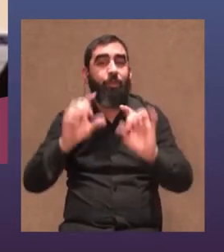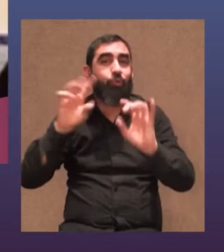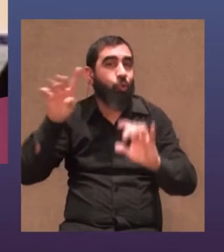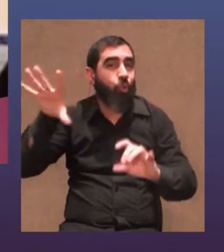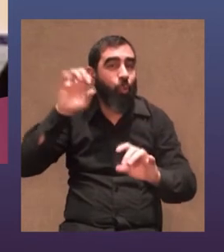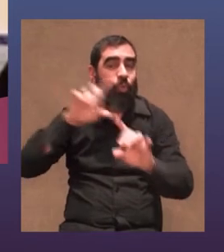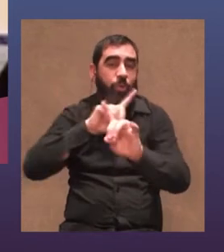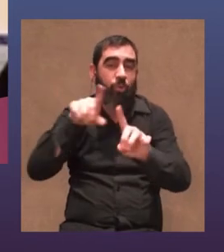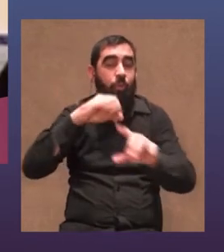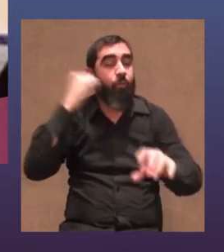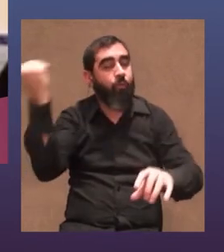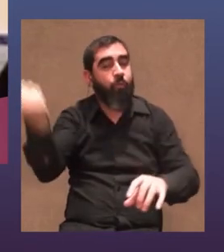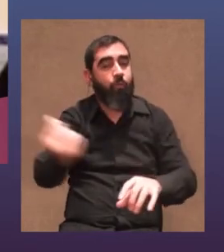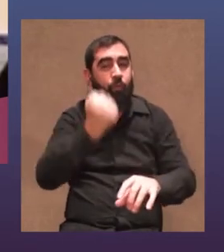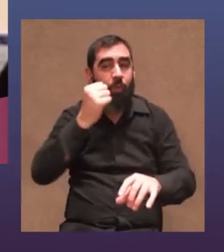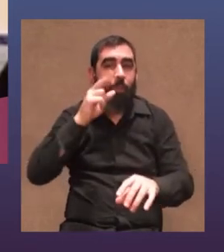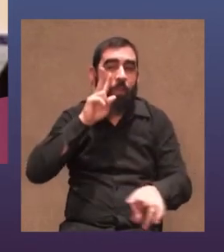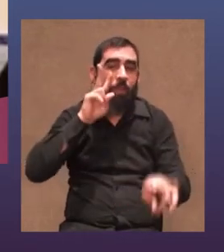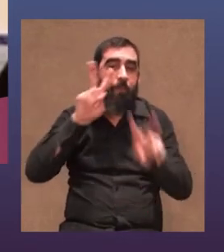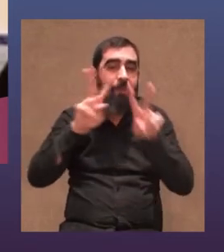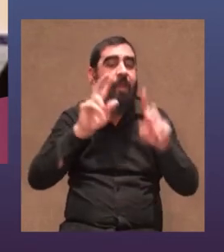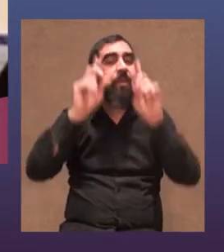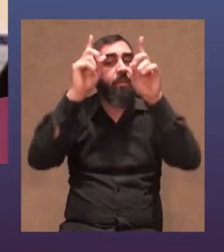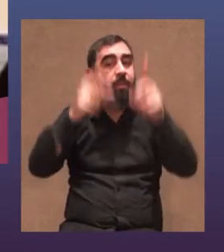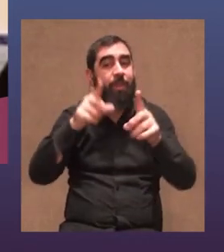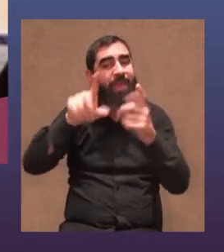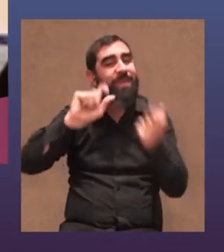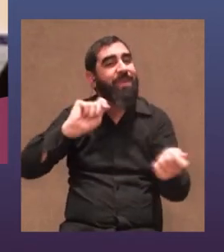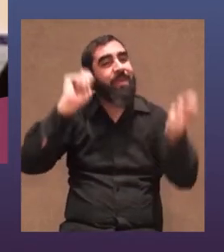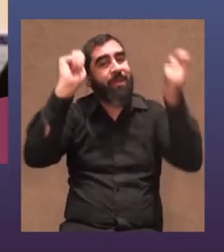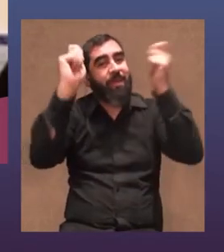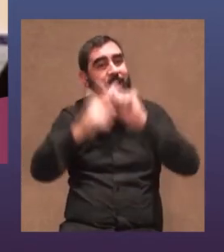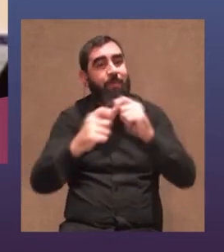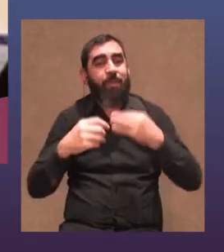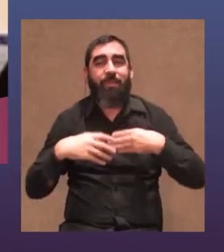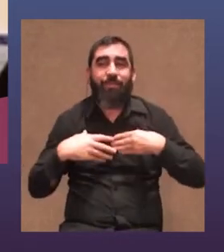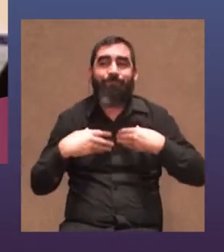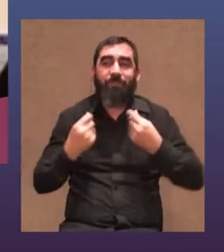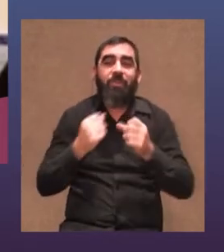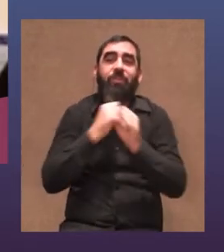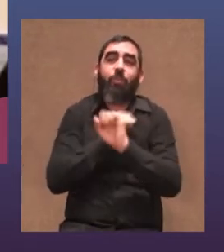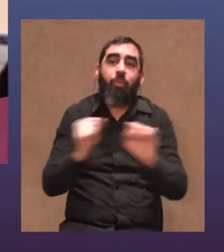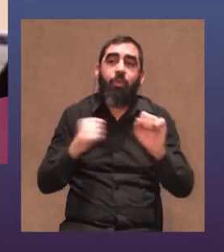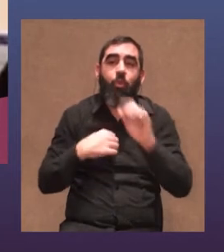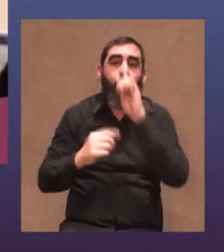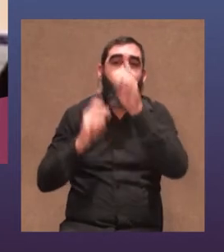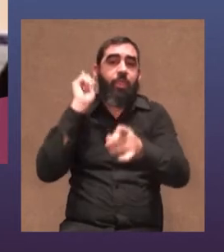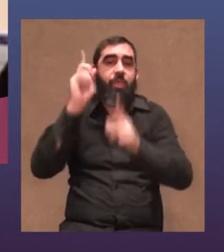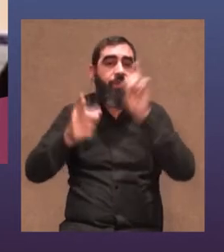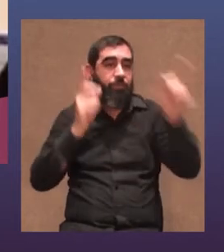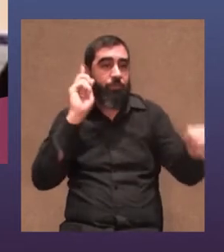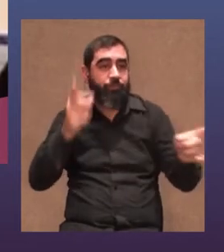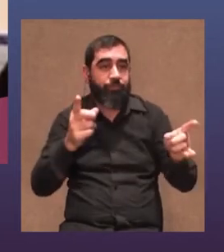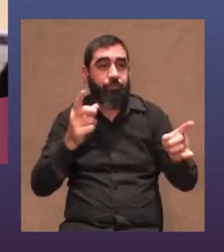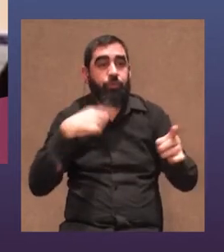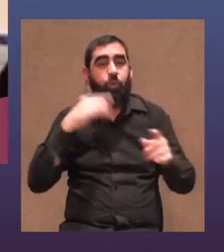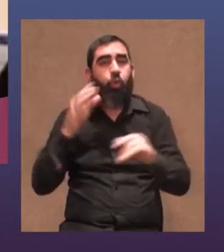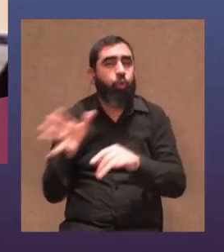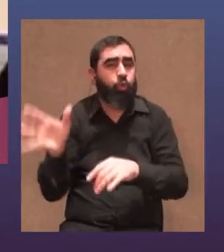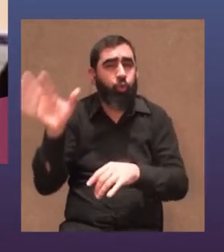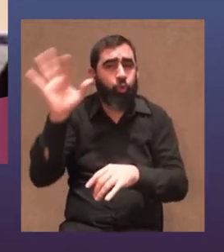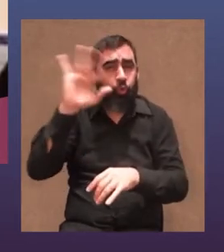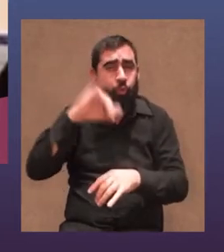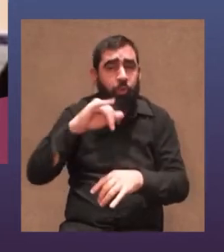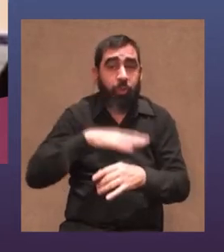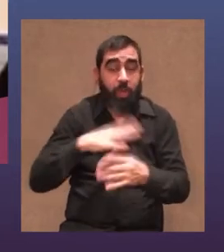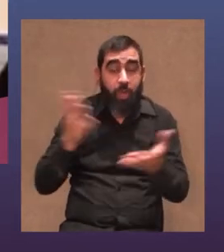ahí cambia absolutamente la percepción de lo que puede hacer la dirección de orquesta. A mí cada día se me hace más,